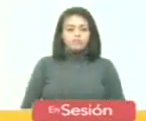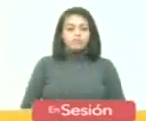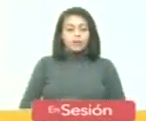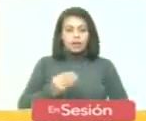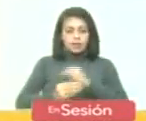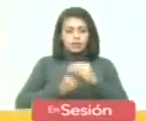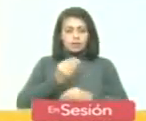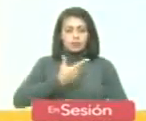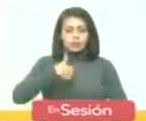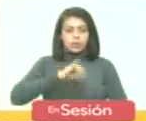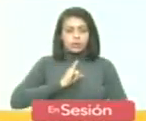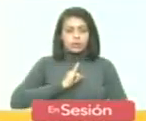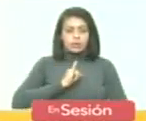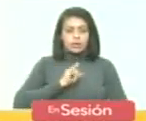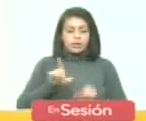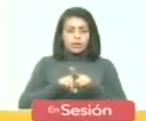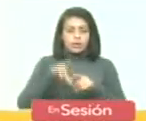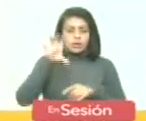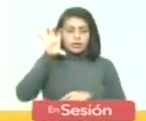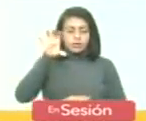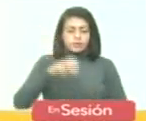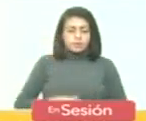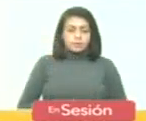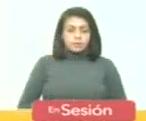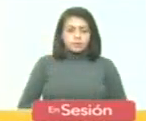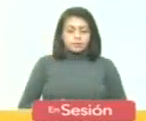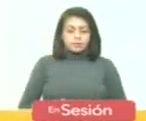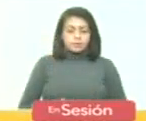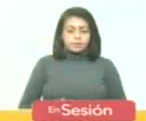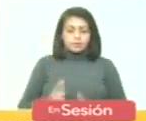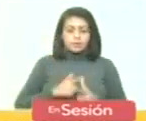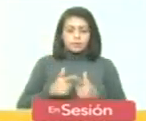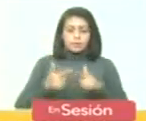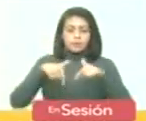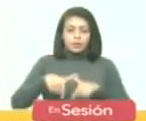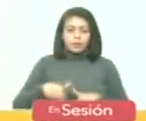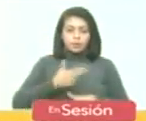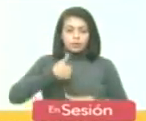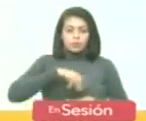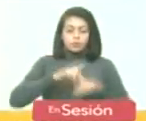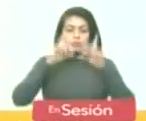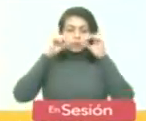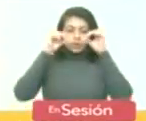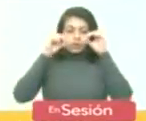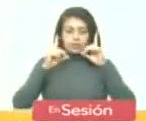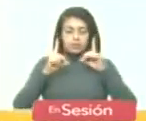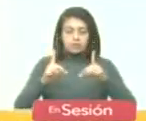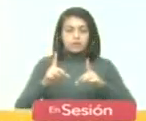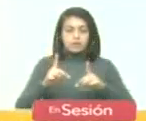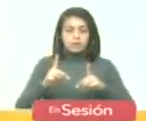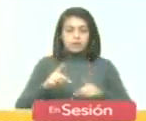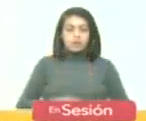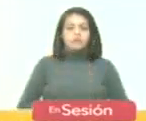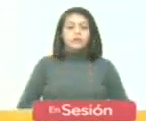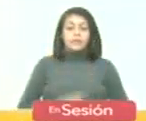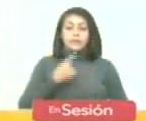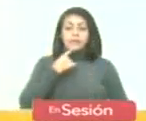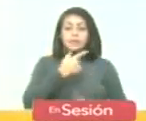nuestra identidad como patria. Y por esa razón, hoy hemos decidido promover y